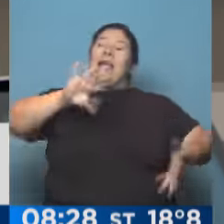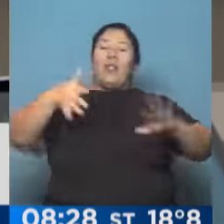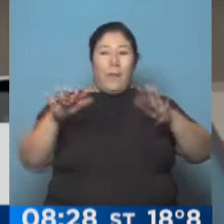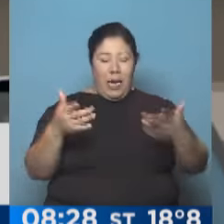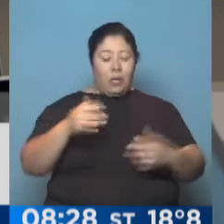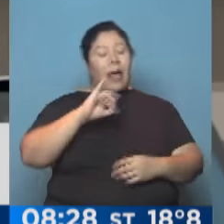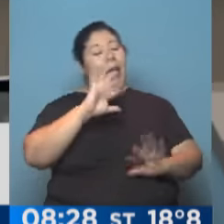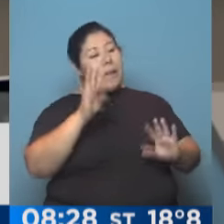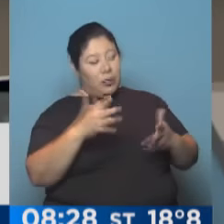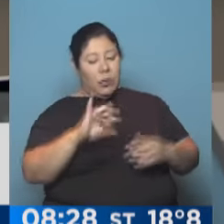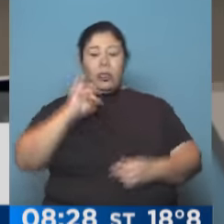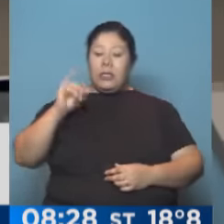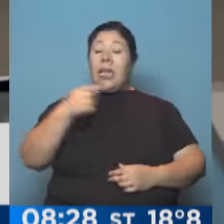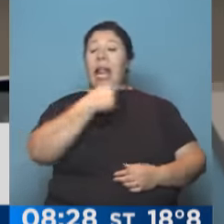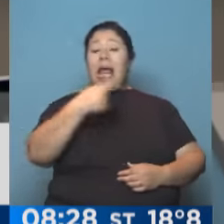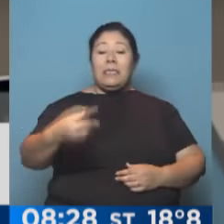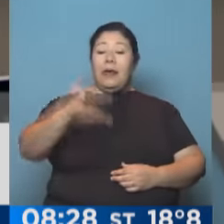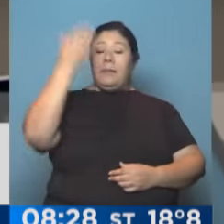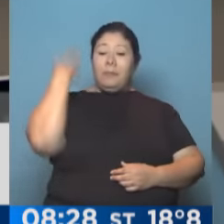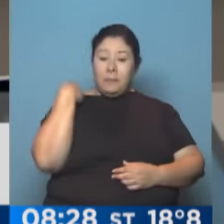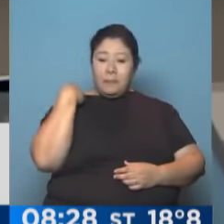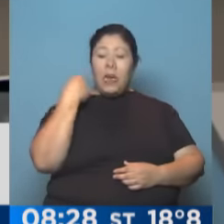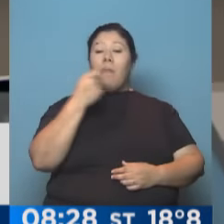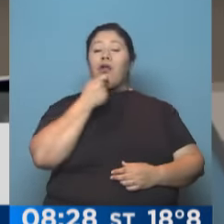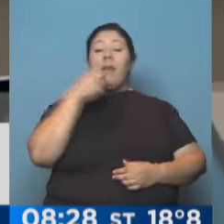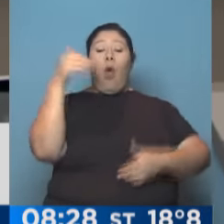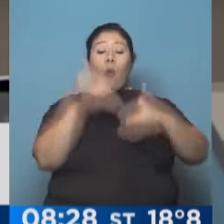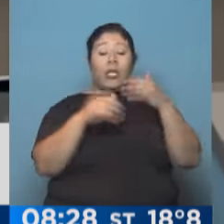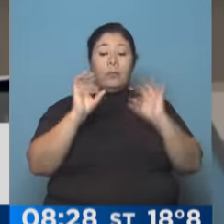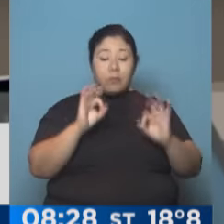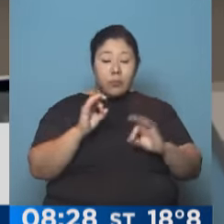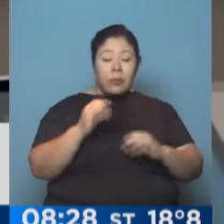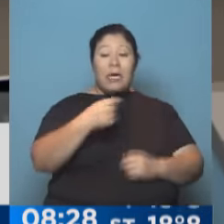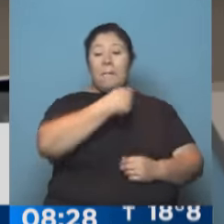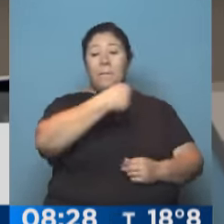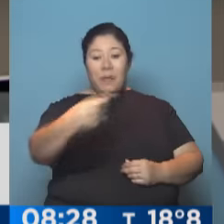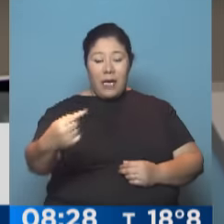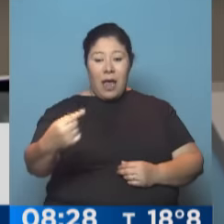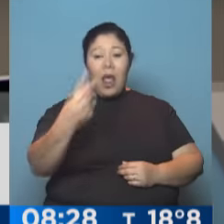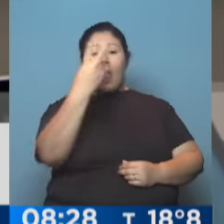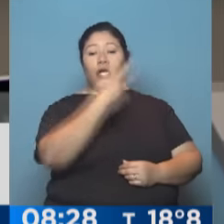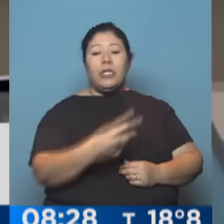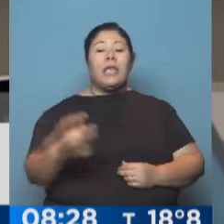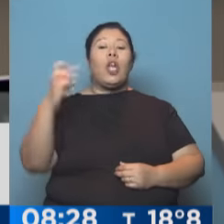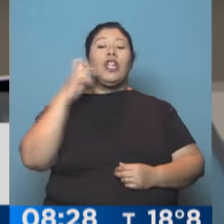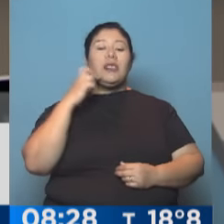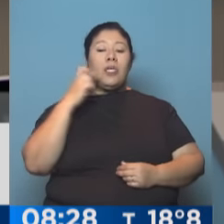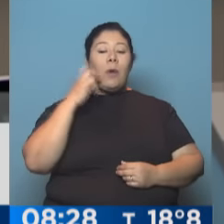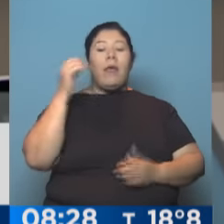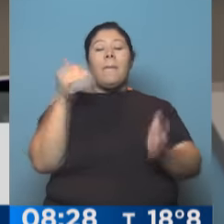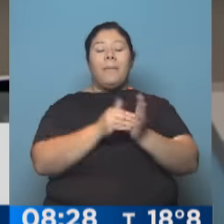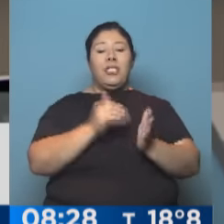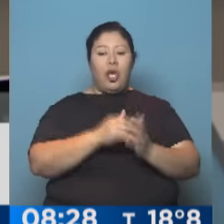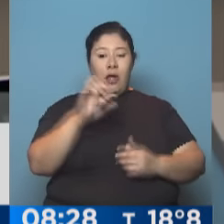eh la semana anterior es decir la primera semana después de las elecciones fue de 219 millones de dólares esta cifra de